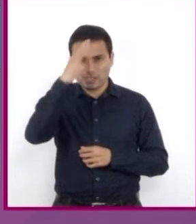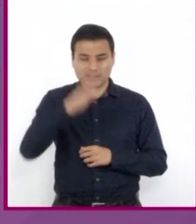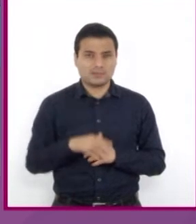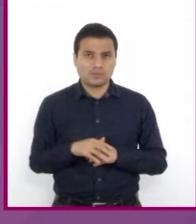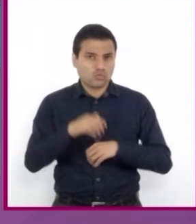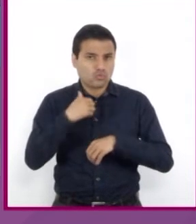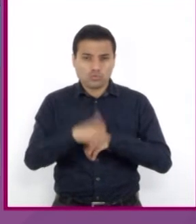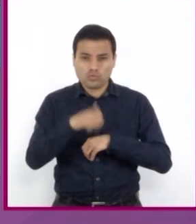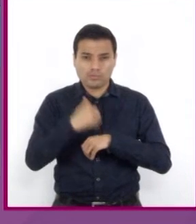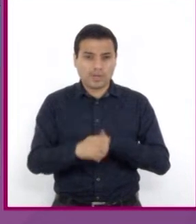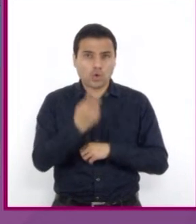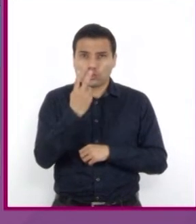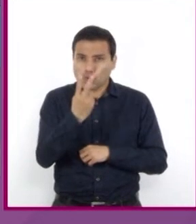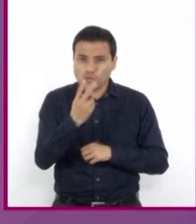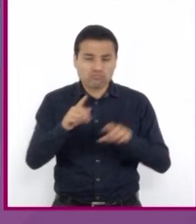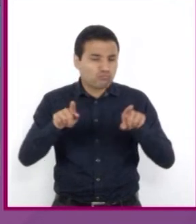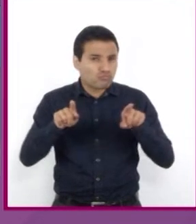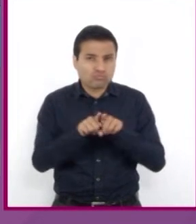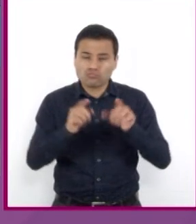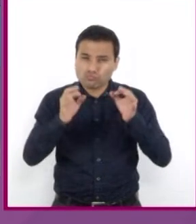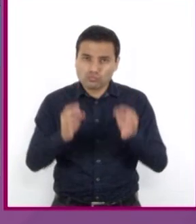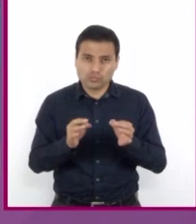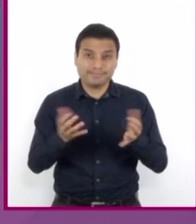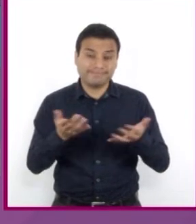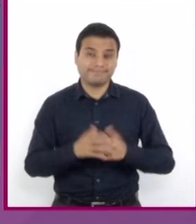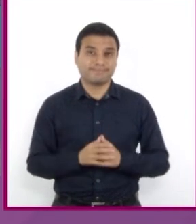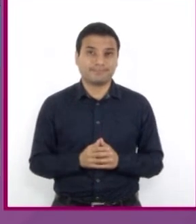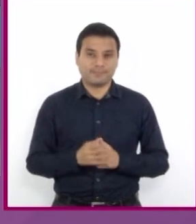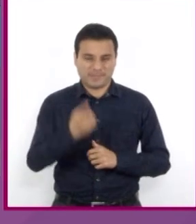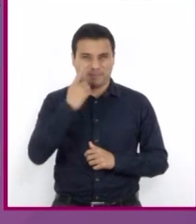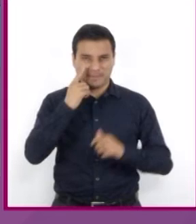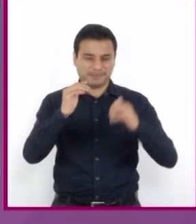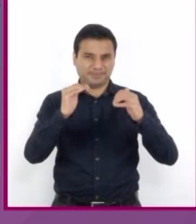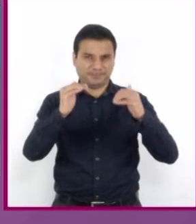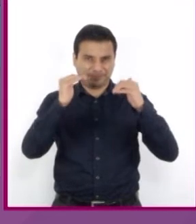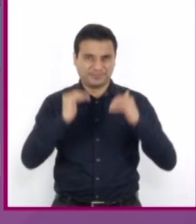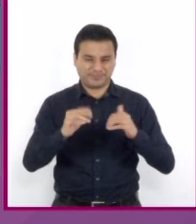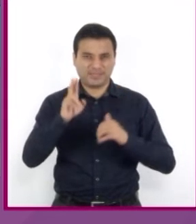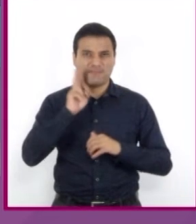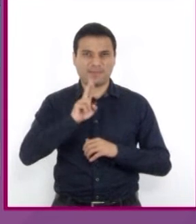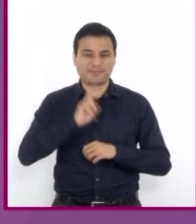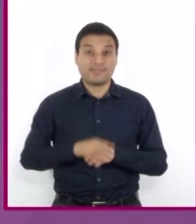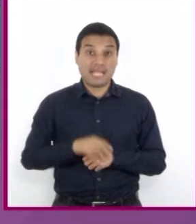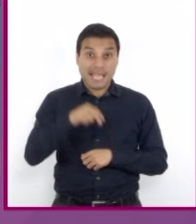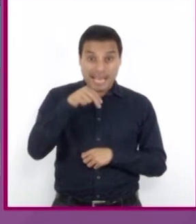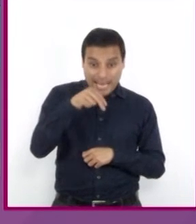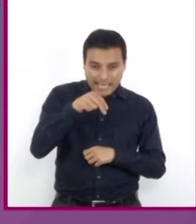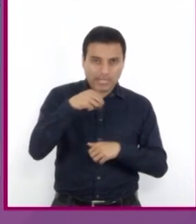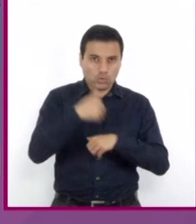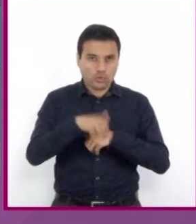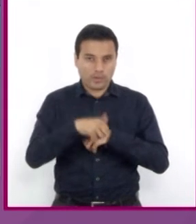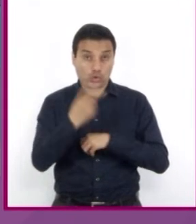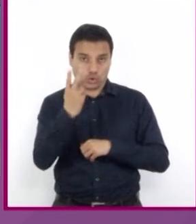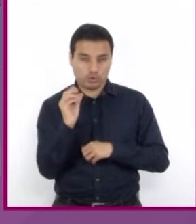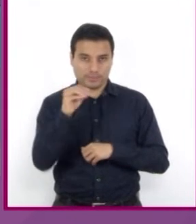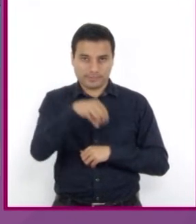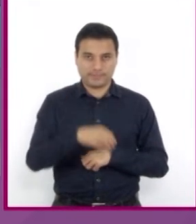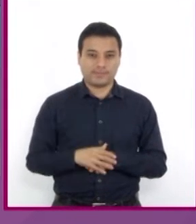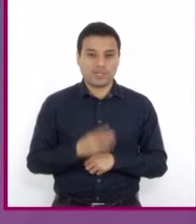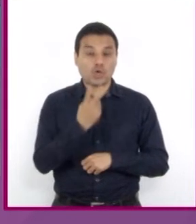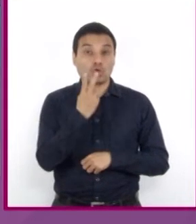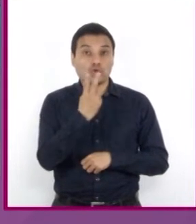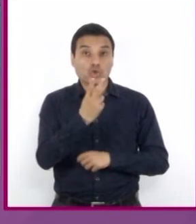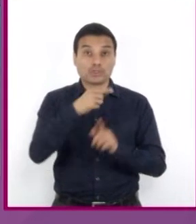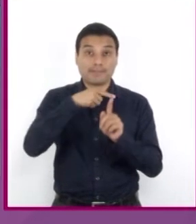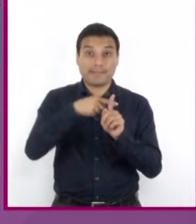mismo resultado, 2. Veamos qué pasa cuando n es igual a 2. 2 más